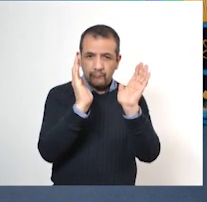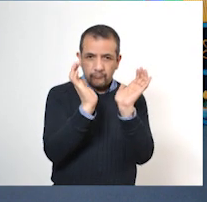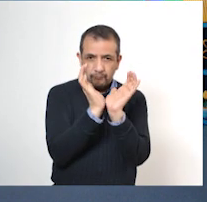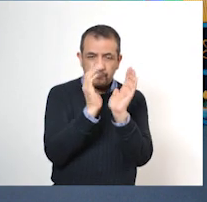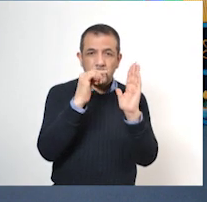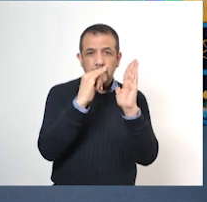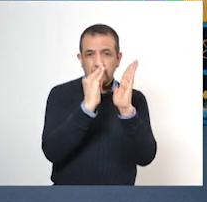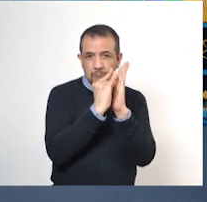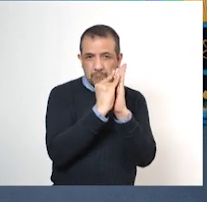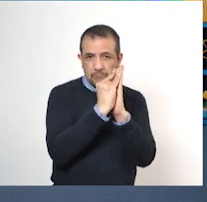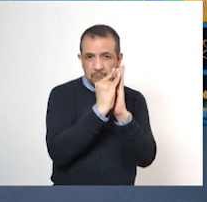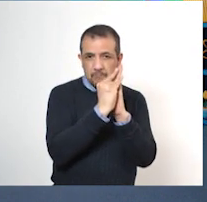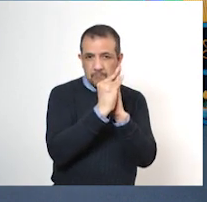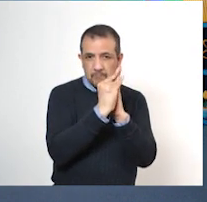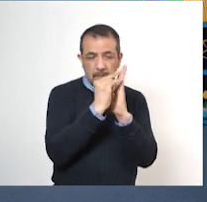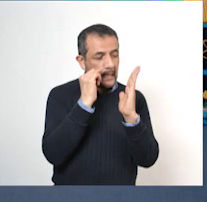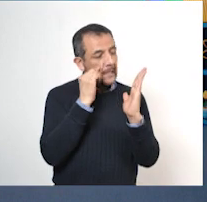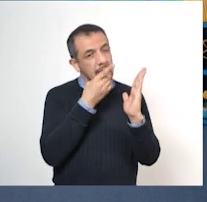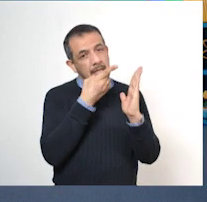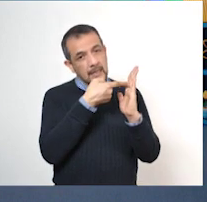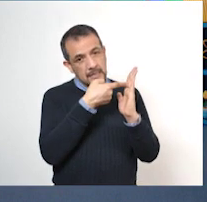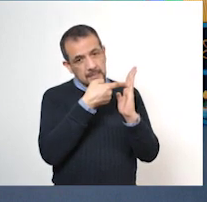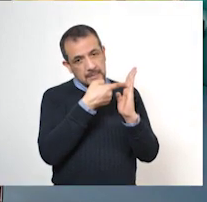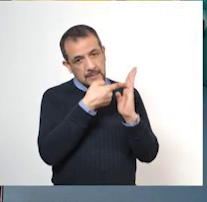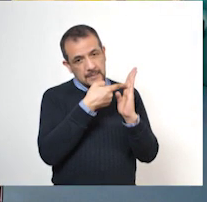indican si el producto tiene